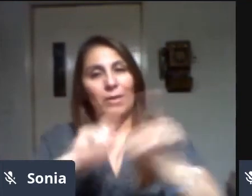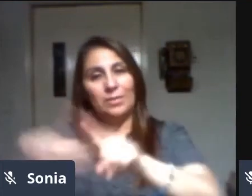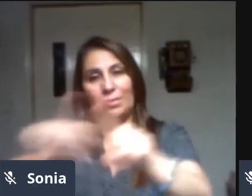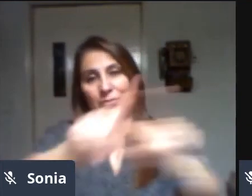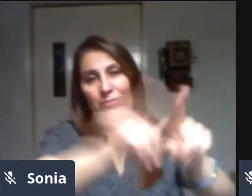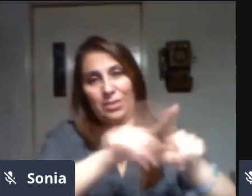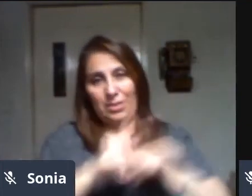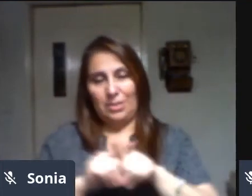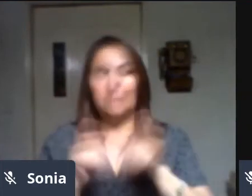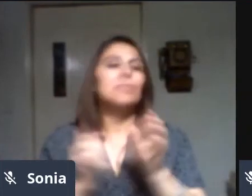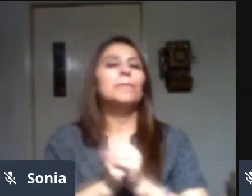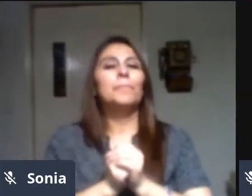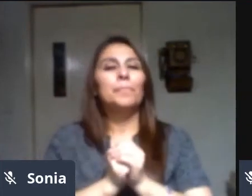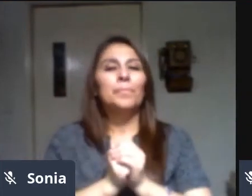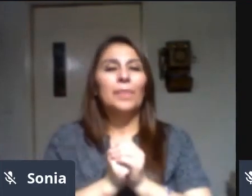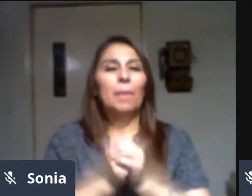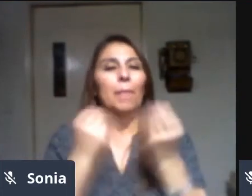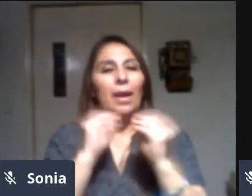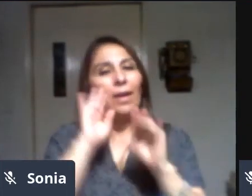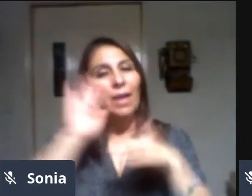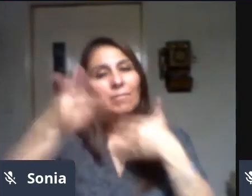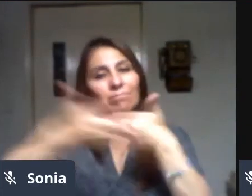para darle cierre